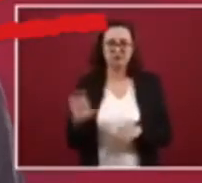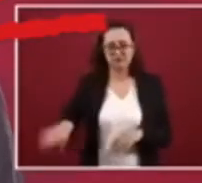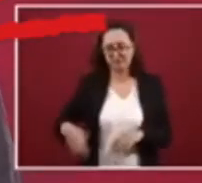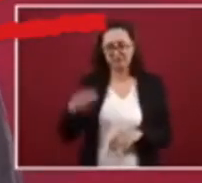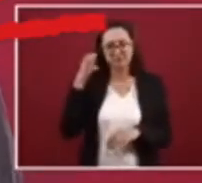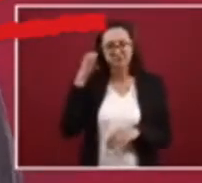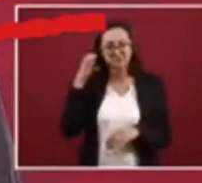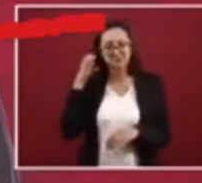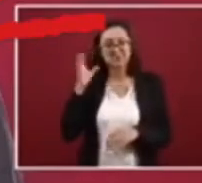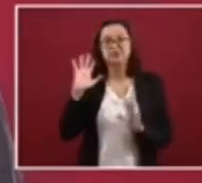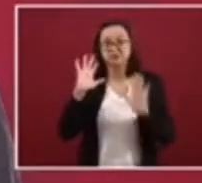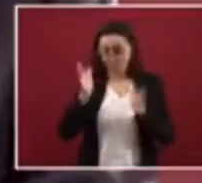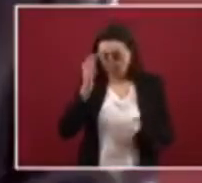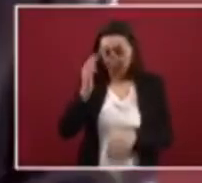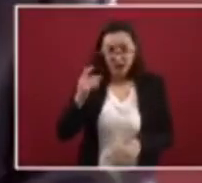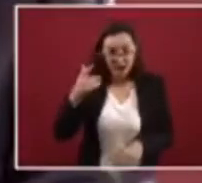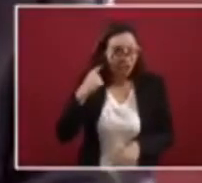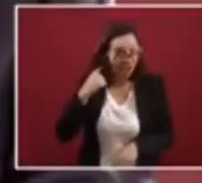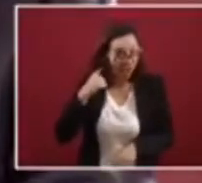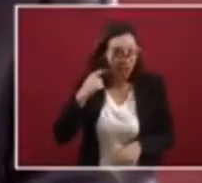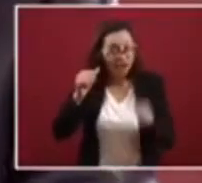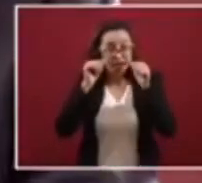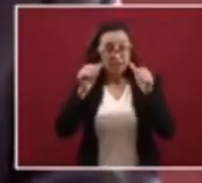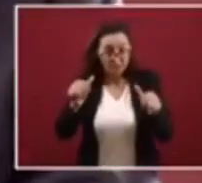¿Ya lo escucharon?